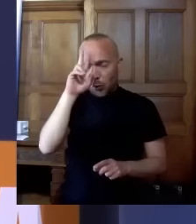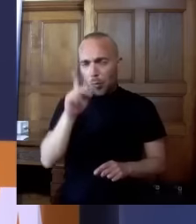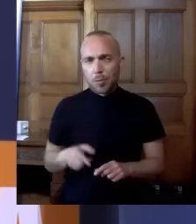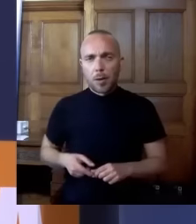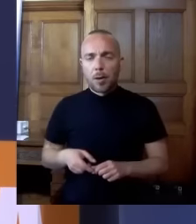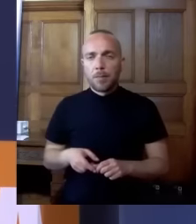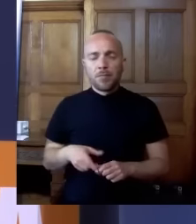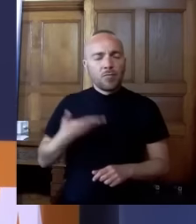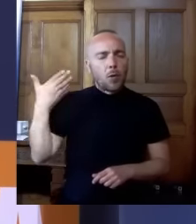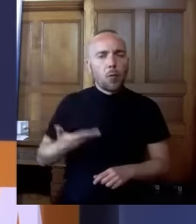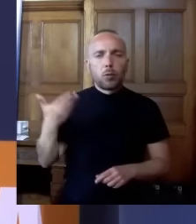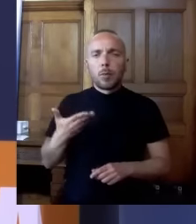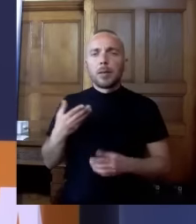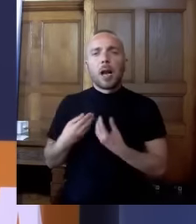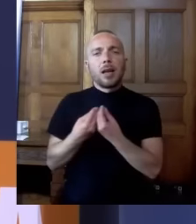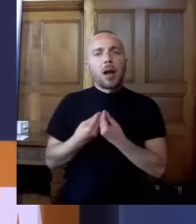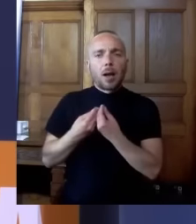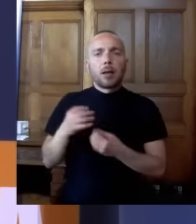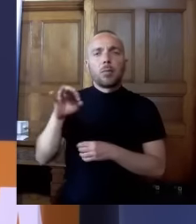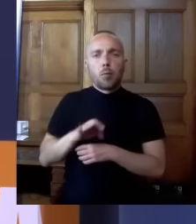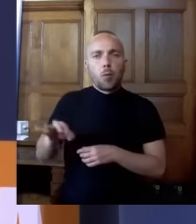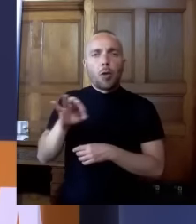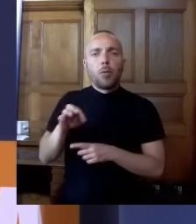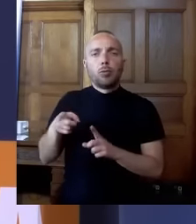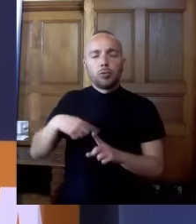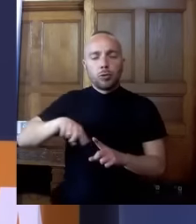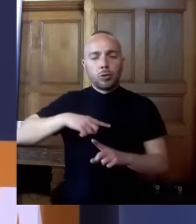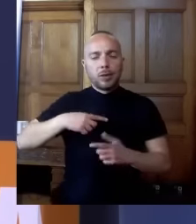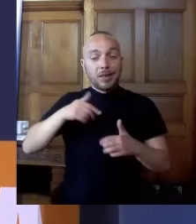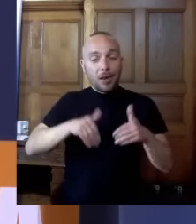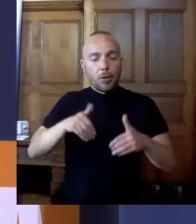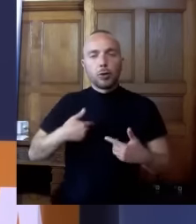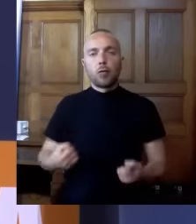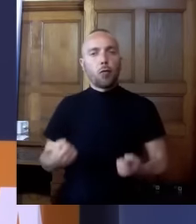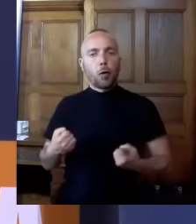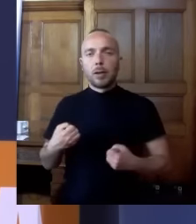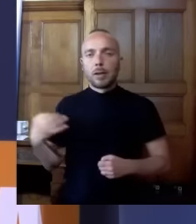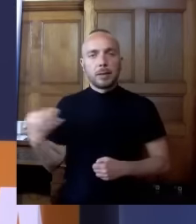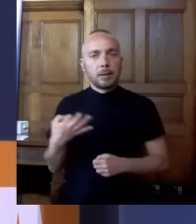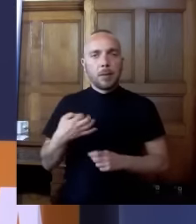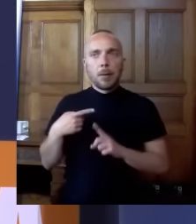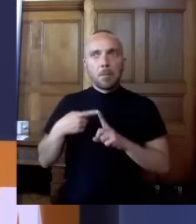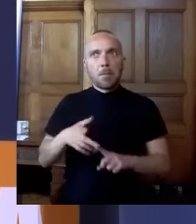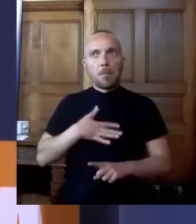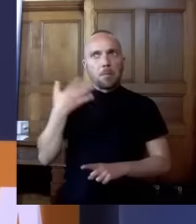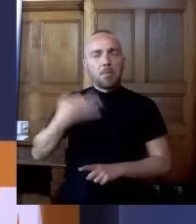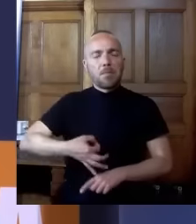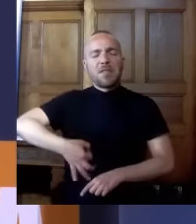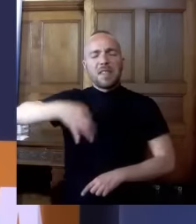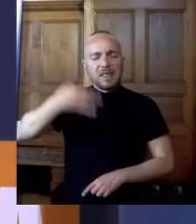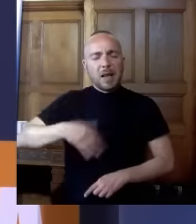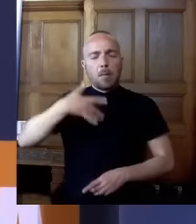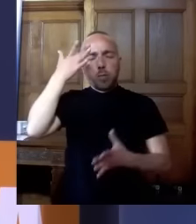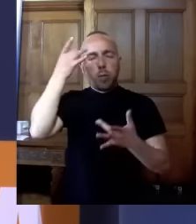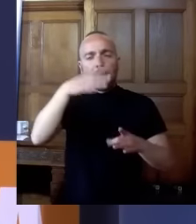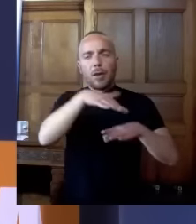que el carre quein podemos salga muy fuerte de estas elecciones porque va a ser la condición de posibilidad de que de una vez por todas le quitéis la llave de la